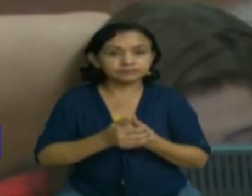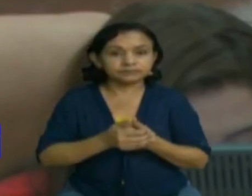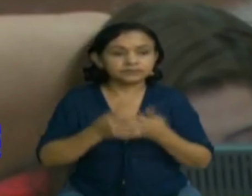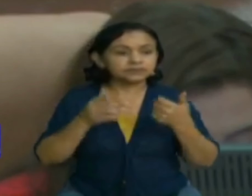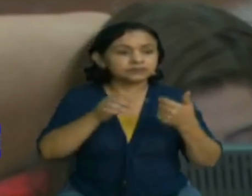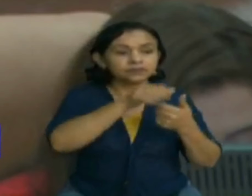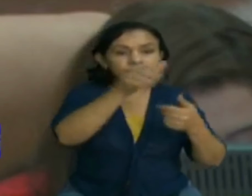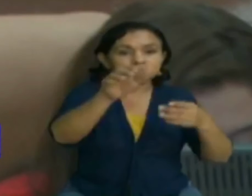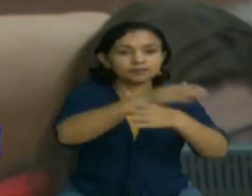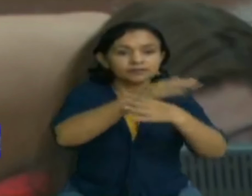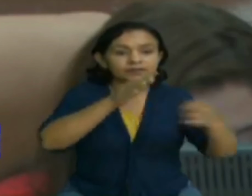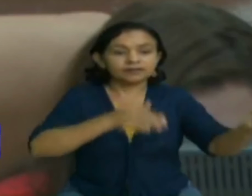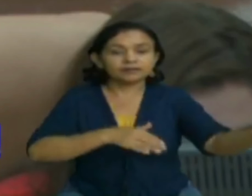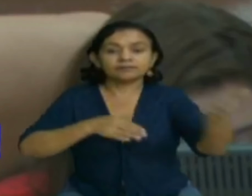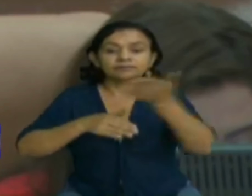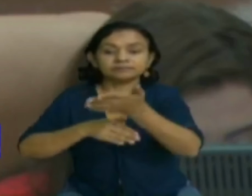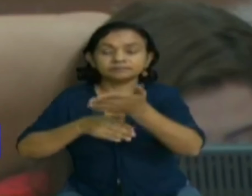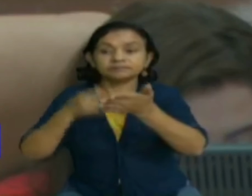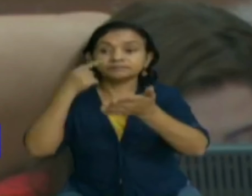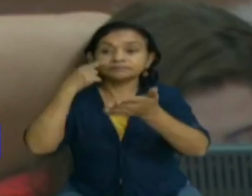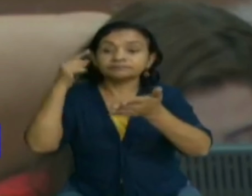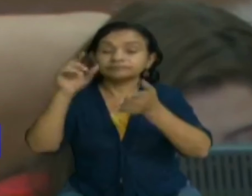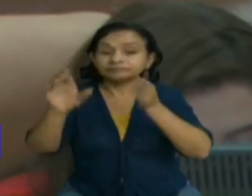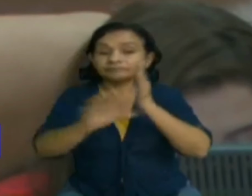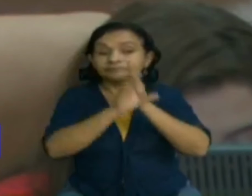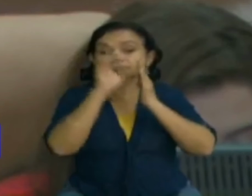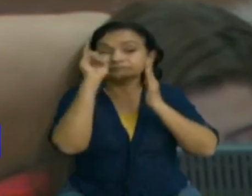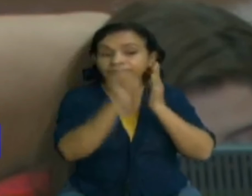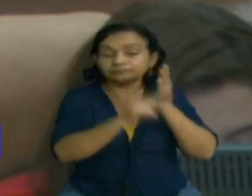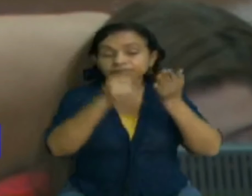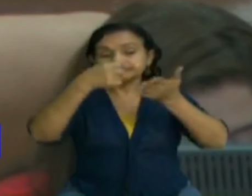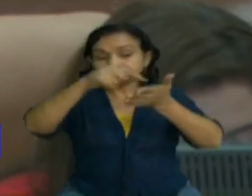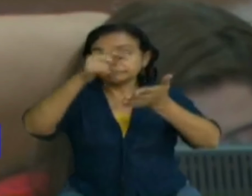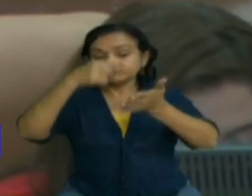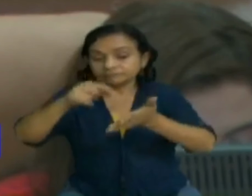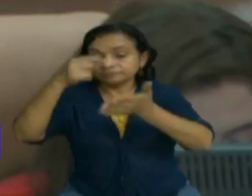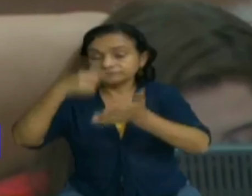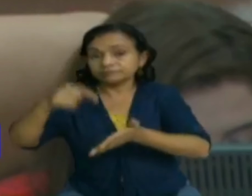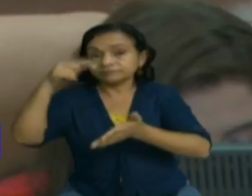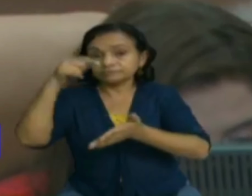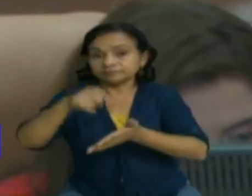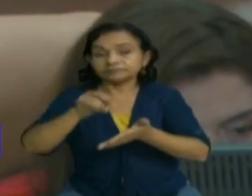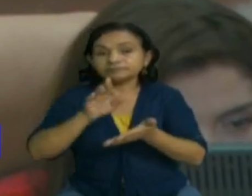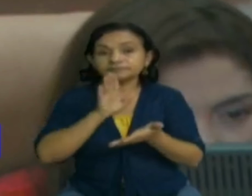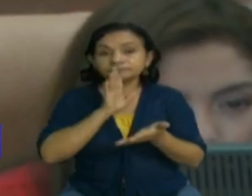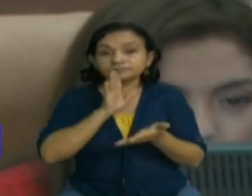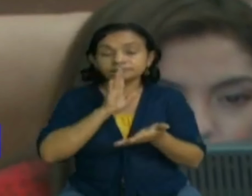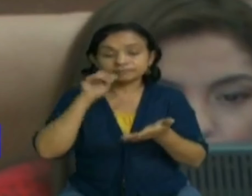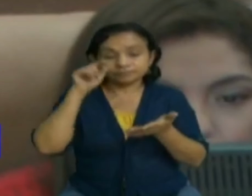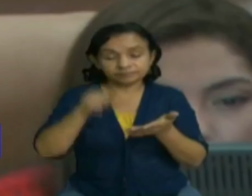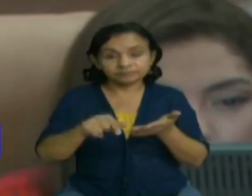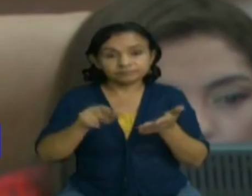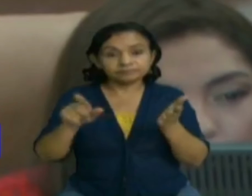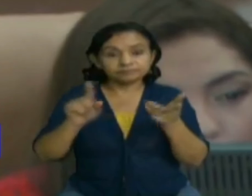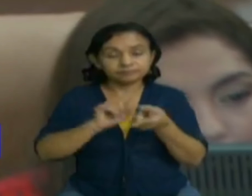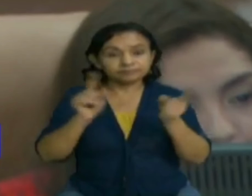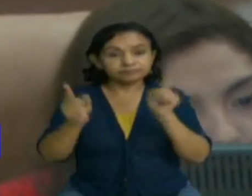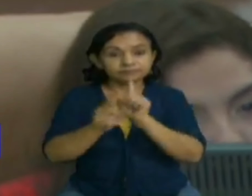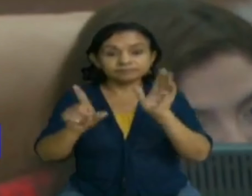acusación de esa persona detenida, y de eso es lo que trata esta